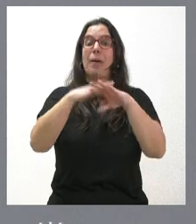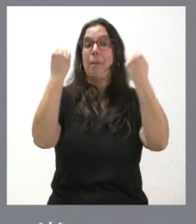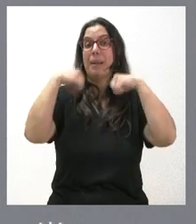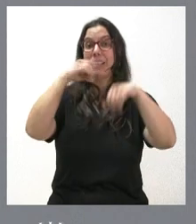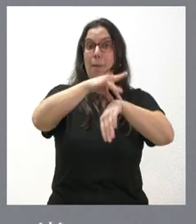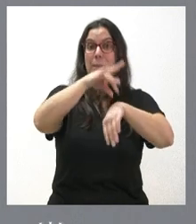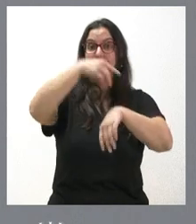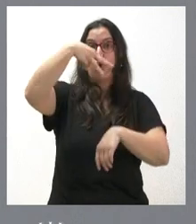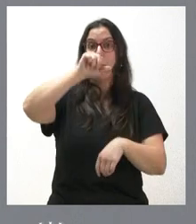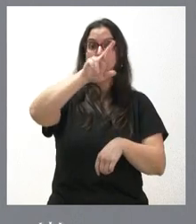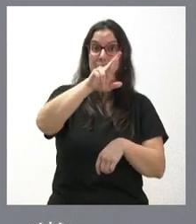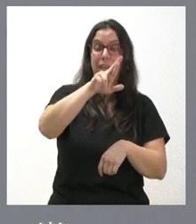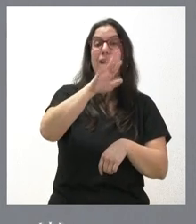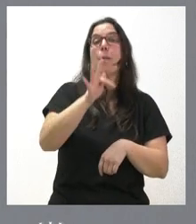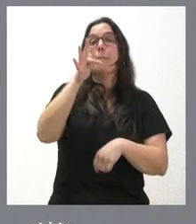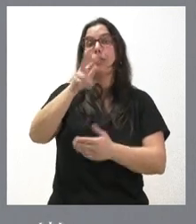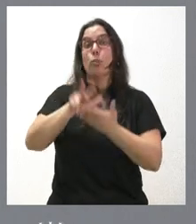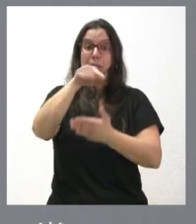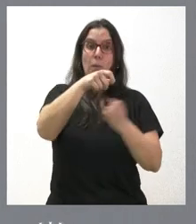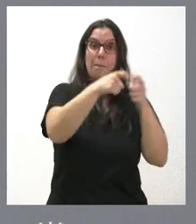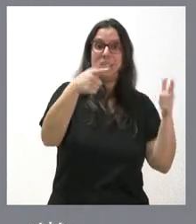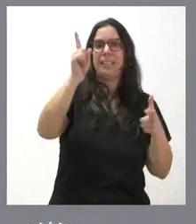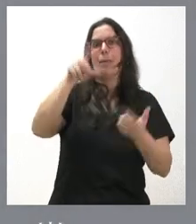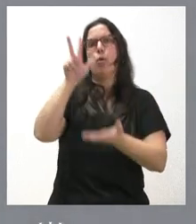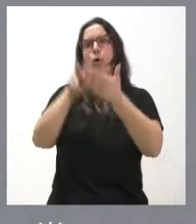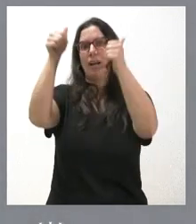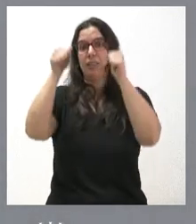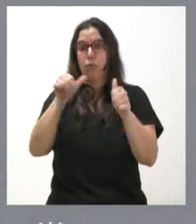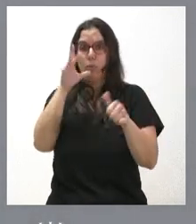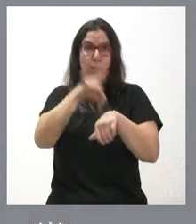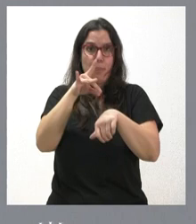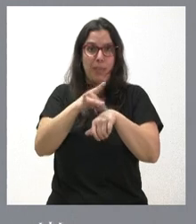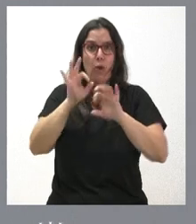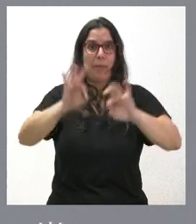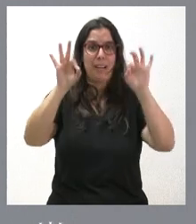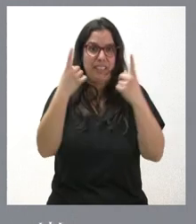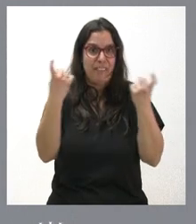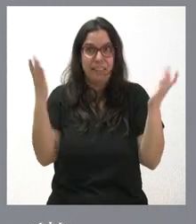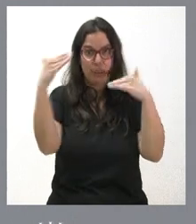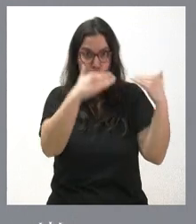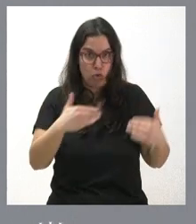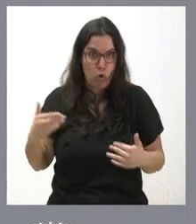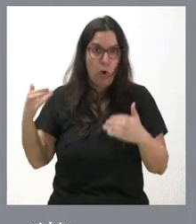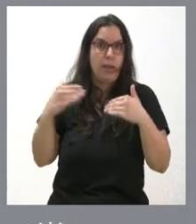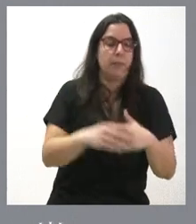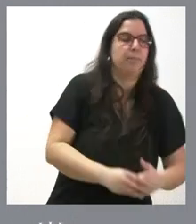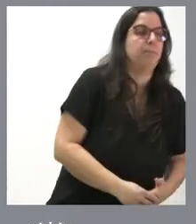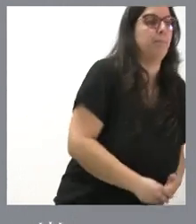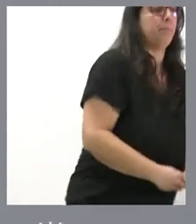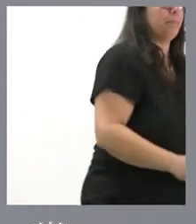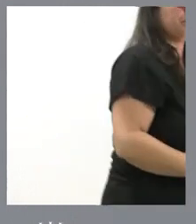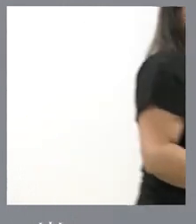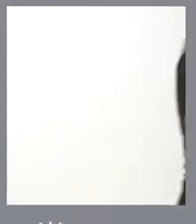y la homologación de titulaciones dada la escasez de profesionales médicos especialistas que tenemos en el conjunto del sistema sanitario de